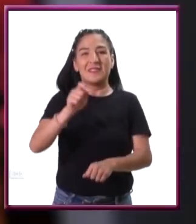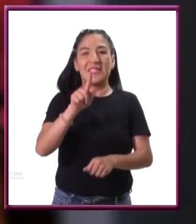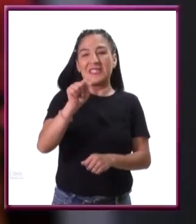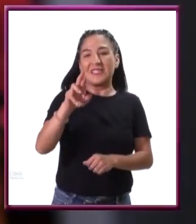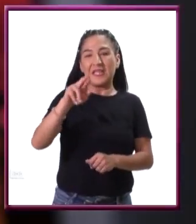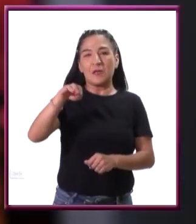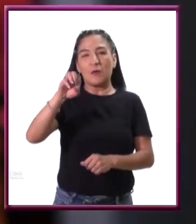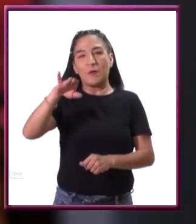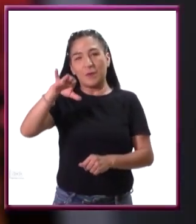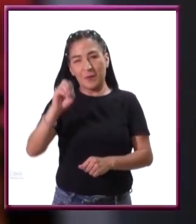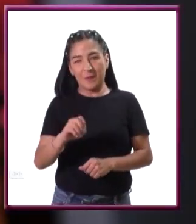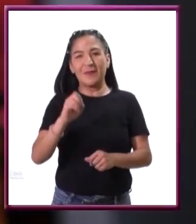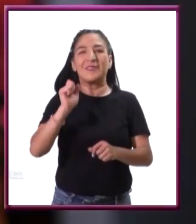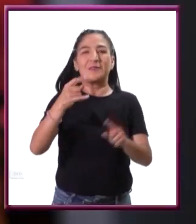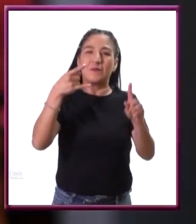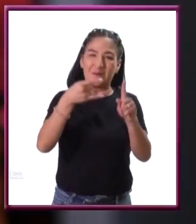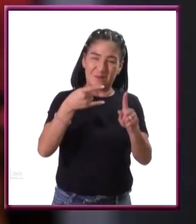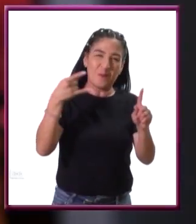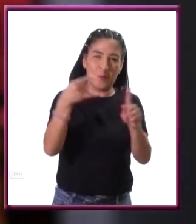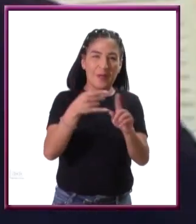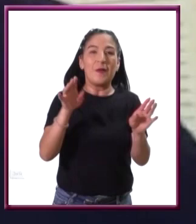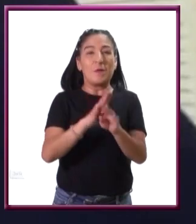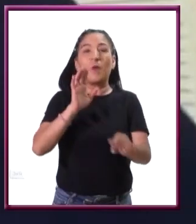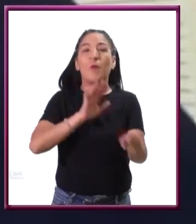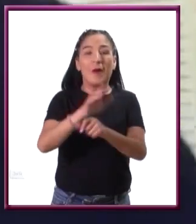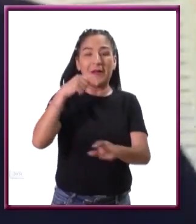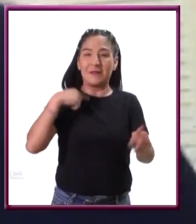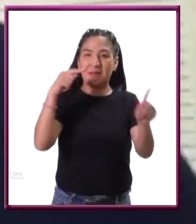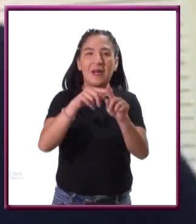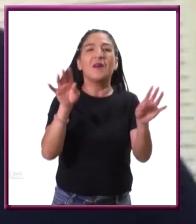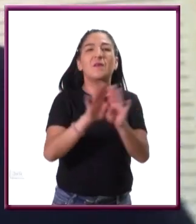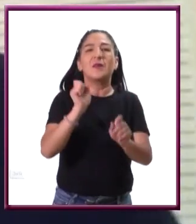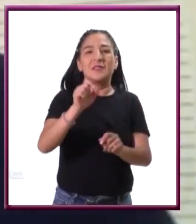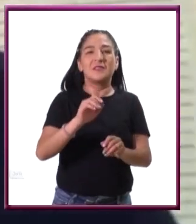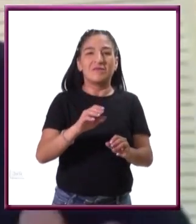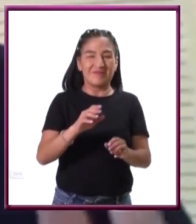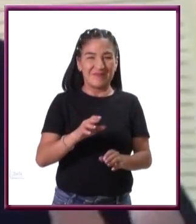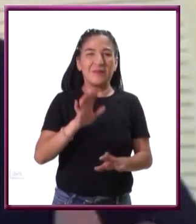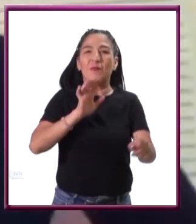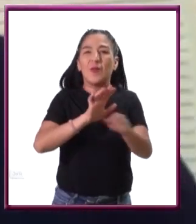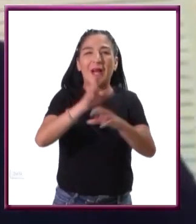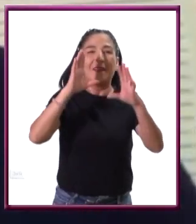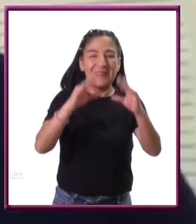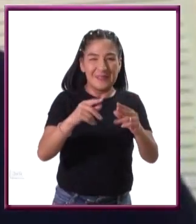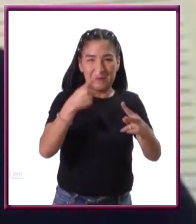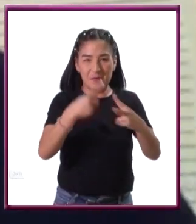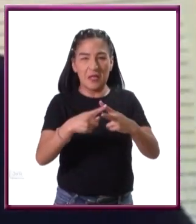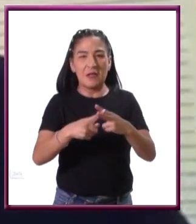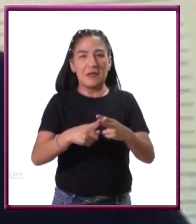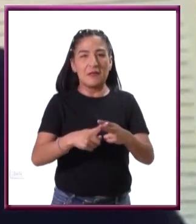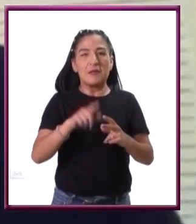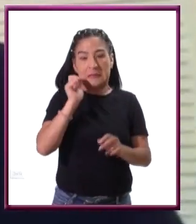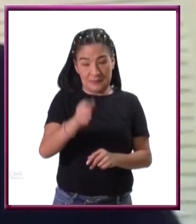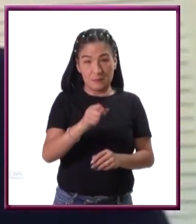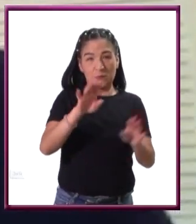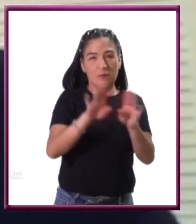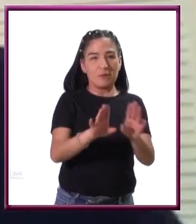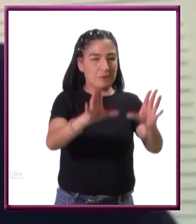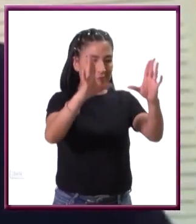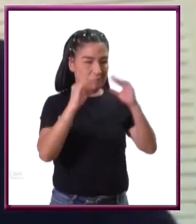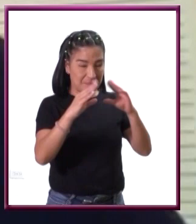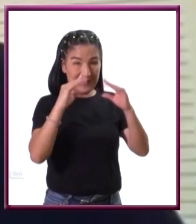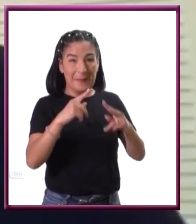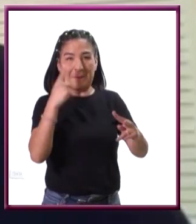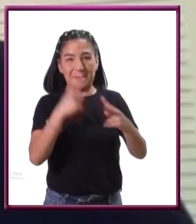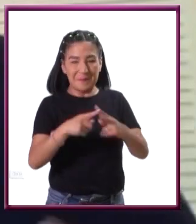perfecto. Pero el objetivo de mi película no sería enseñar el trinomio, sino decirle a la gente que se nos enseñan matemáticas en la primaria,